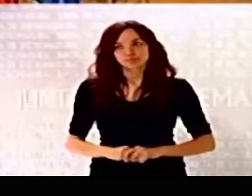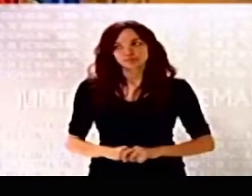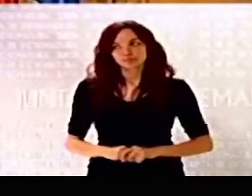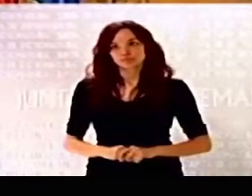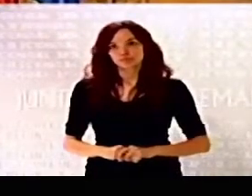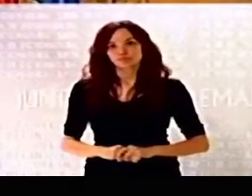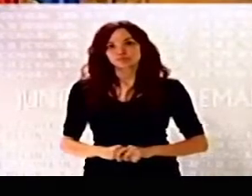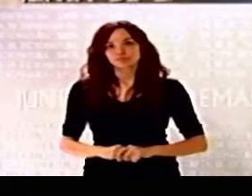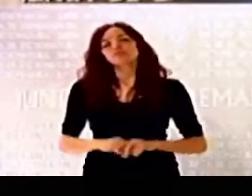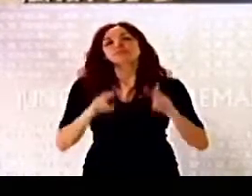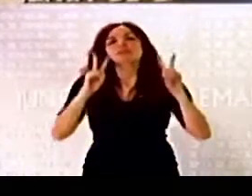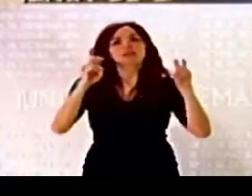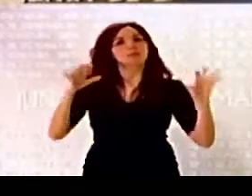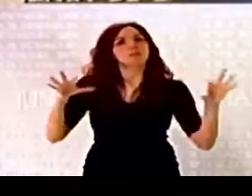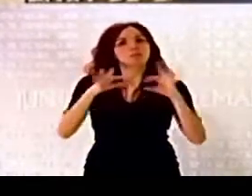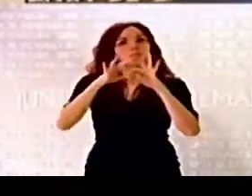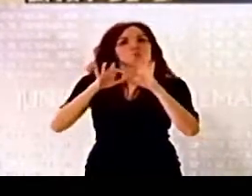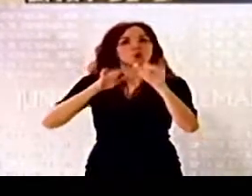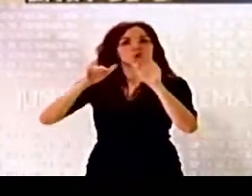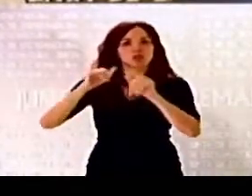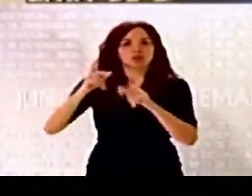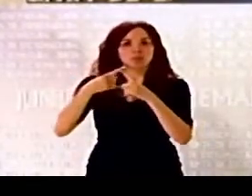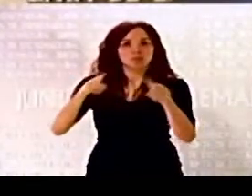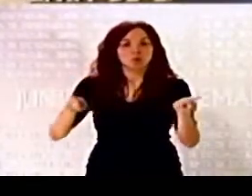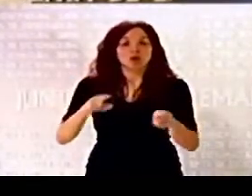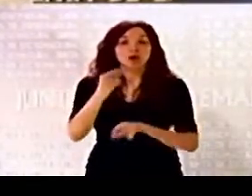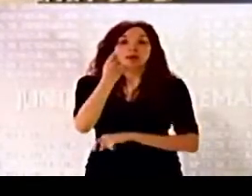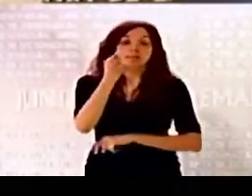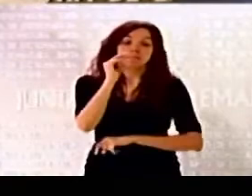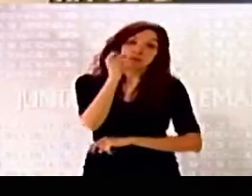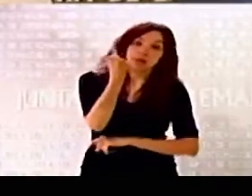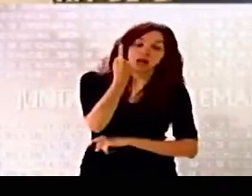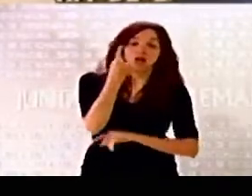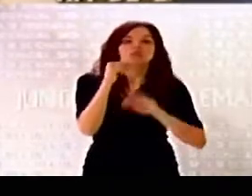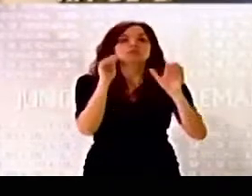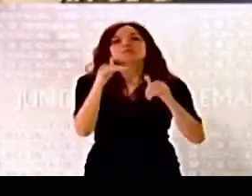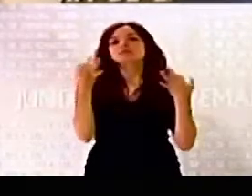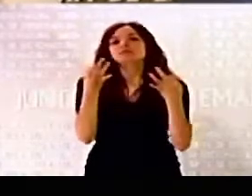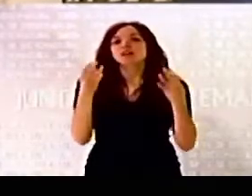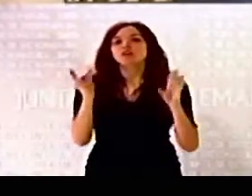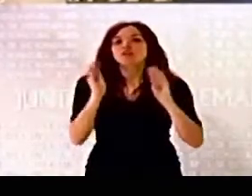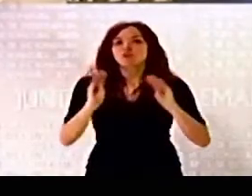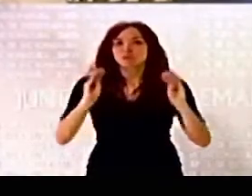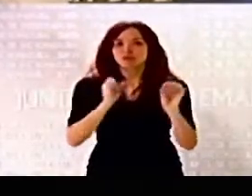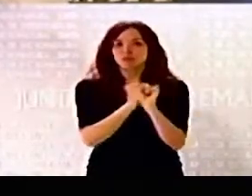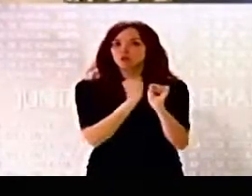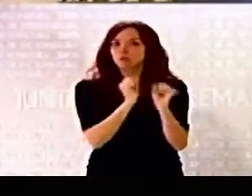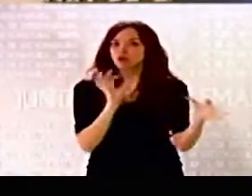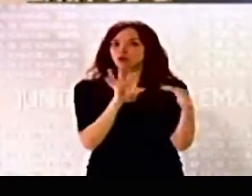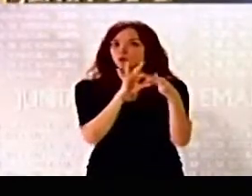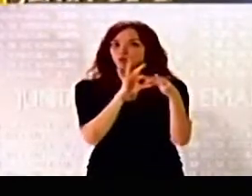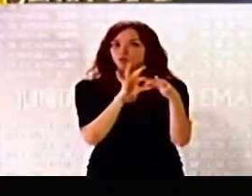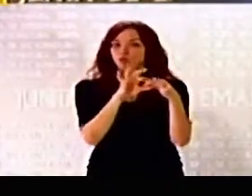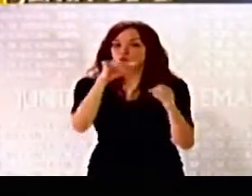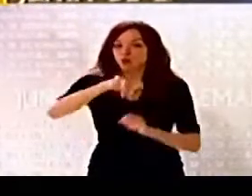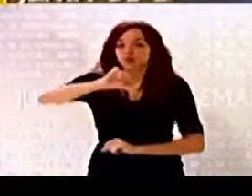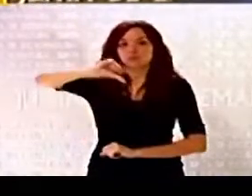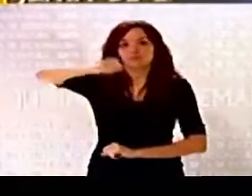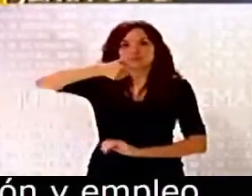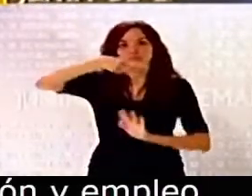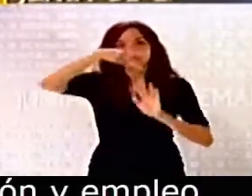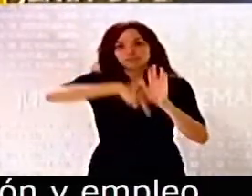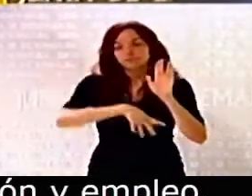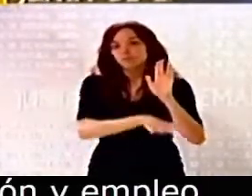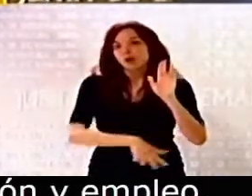que tienen que ver con distintas convocatorias. La primera de ellas tiene que ver con la formación y el empleo, aprobando hoy las bases